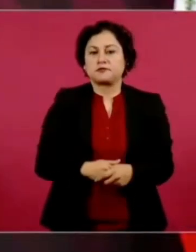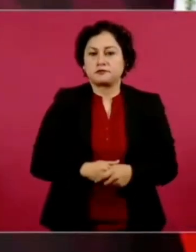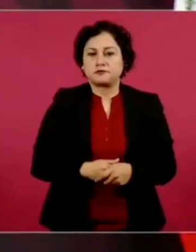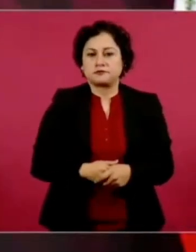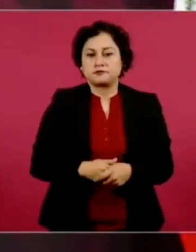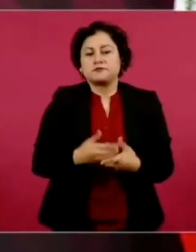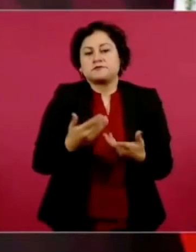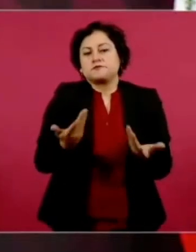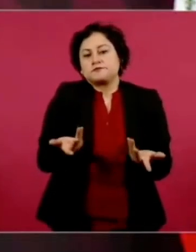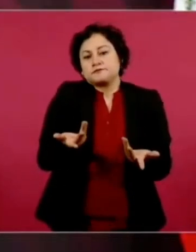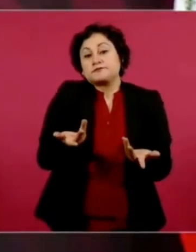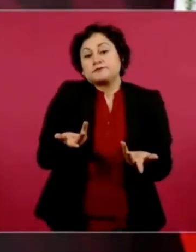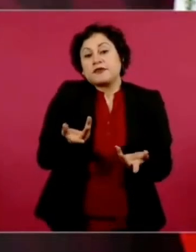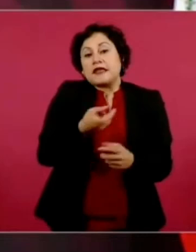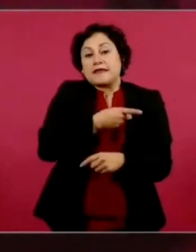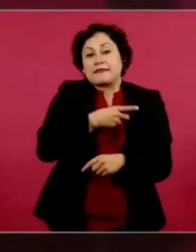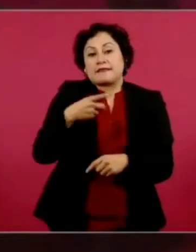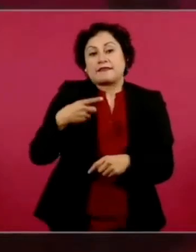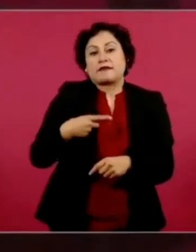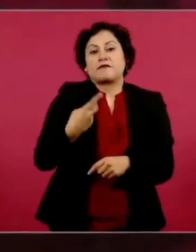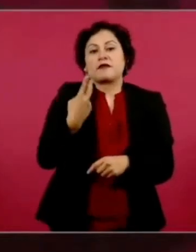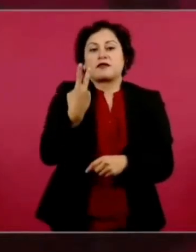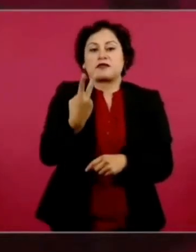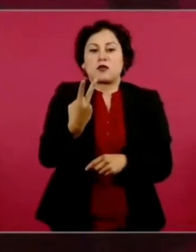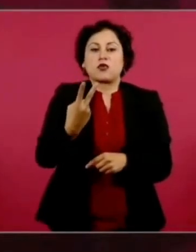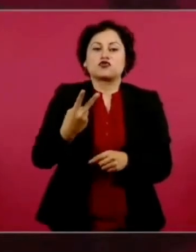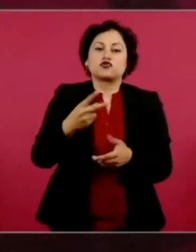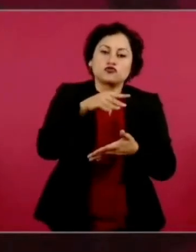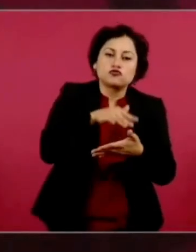2 sesiones.